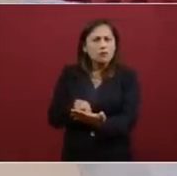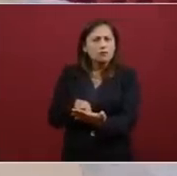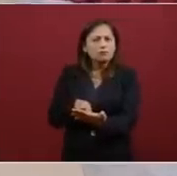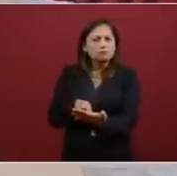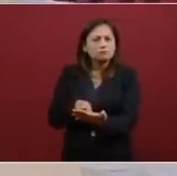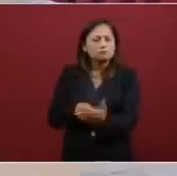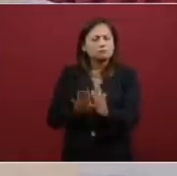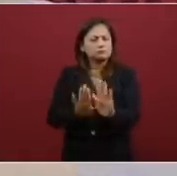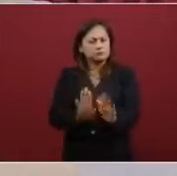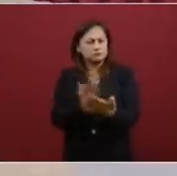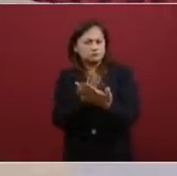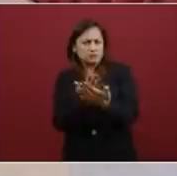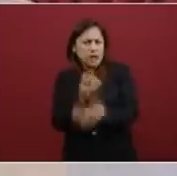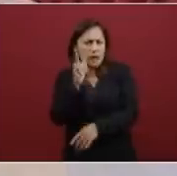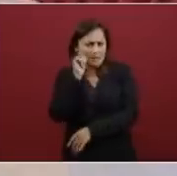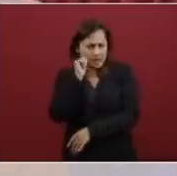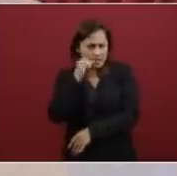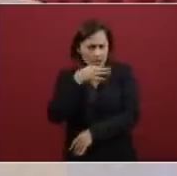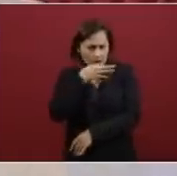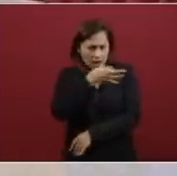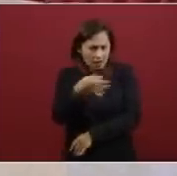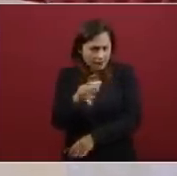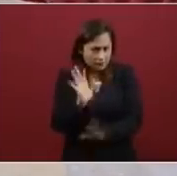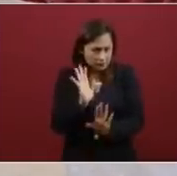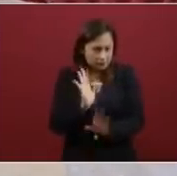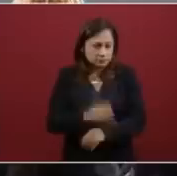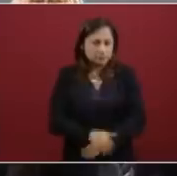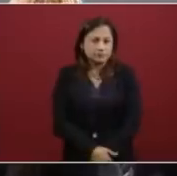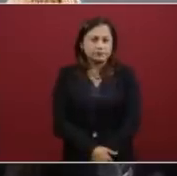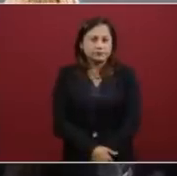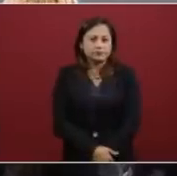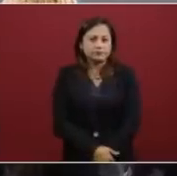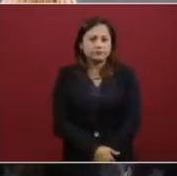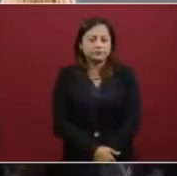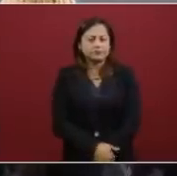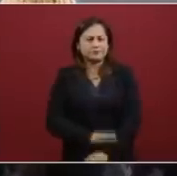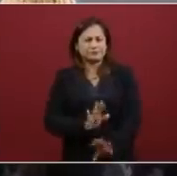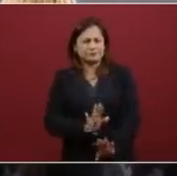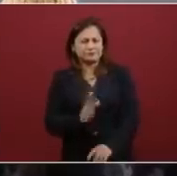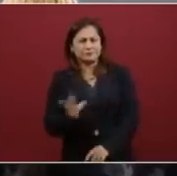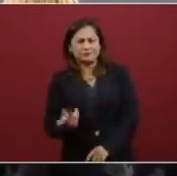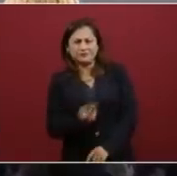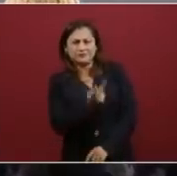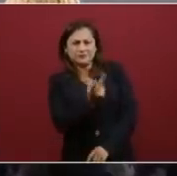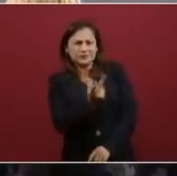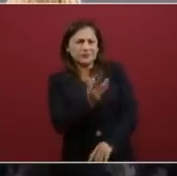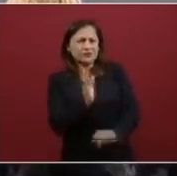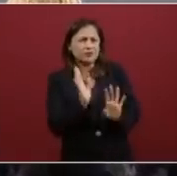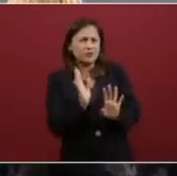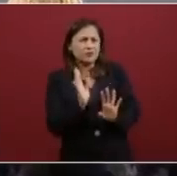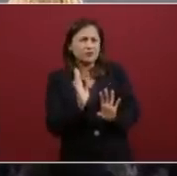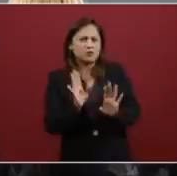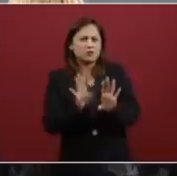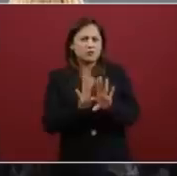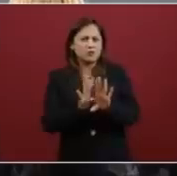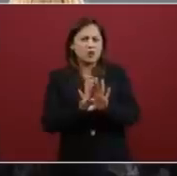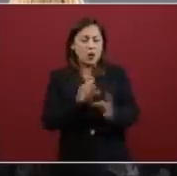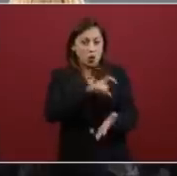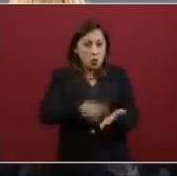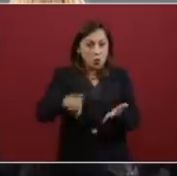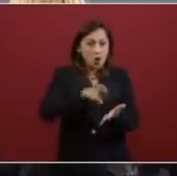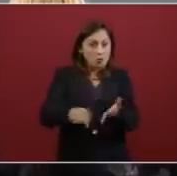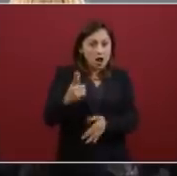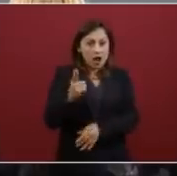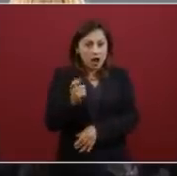Mañana yo les informo. Okay. Entonces, ¿no utilizarían armas de fuego para combatir al